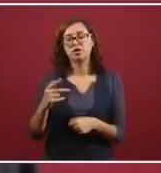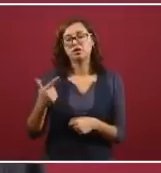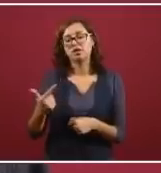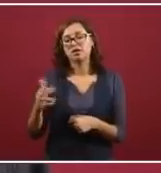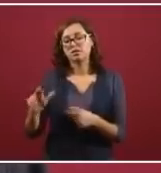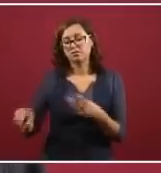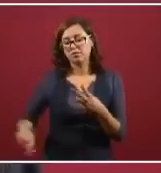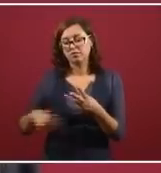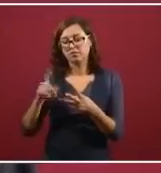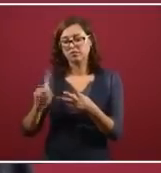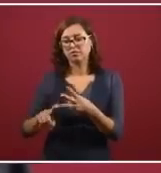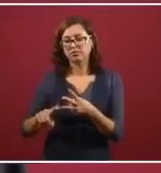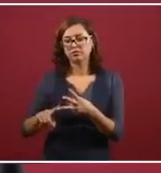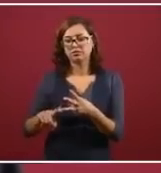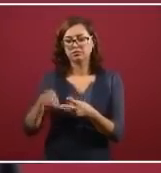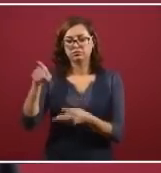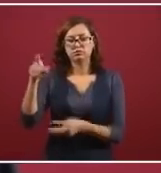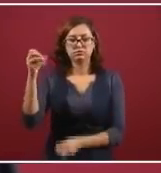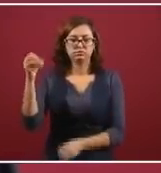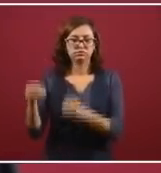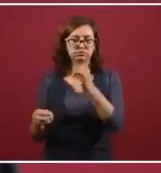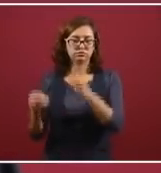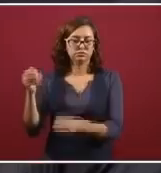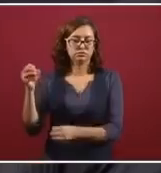y otra parte al Poder Judicial.